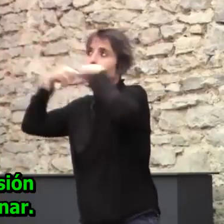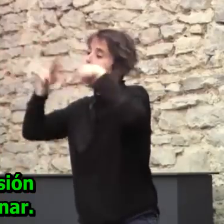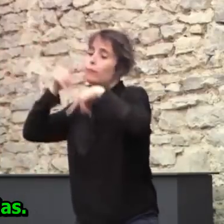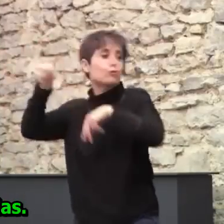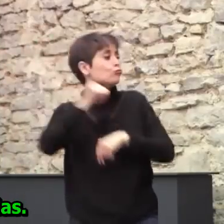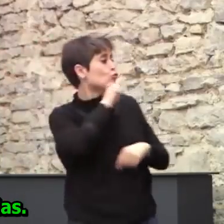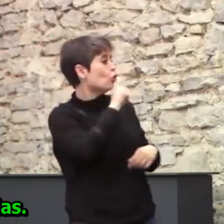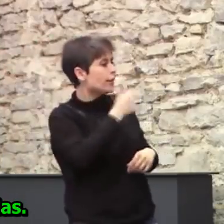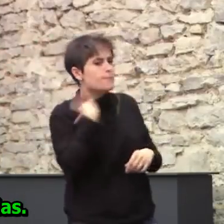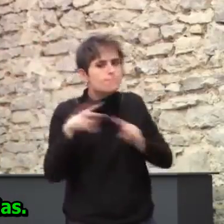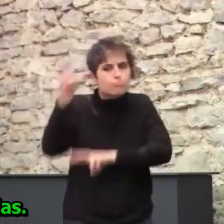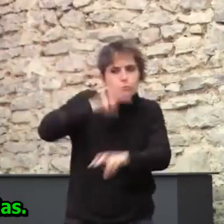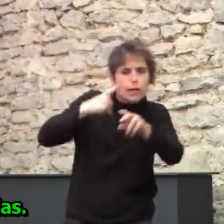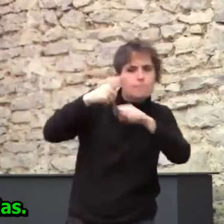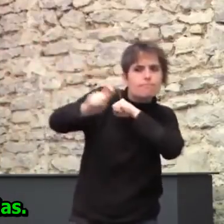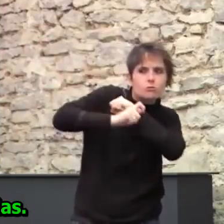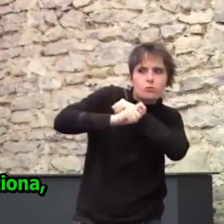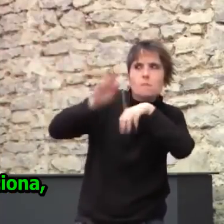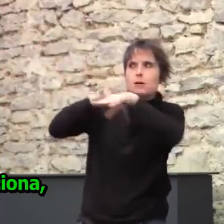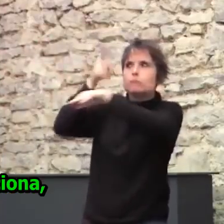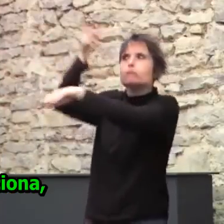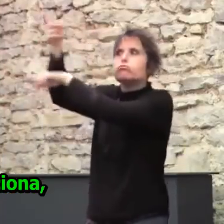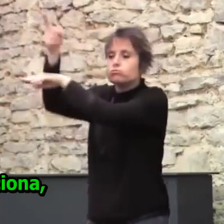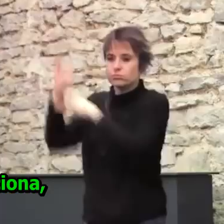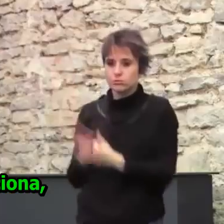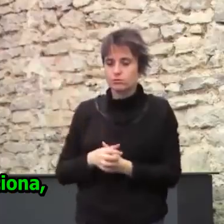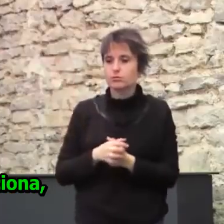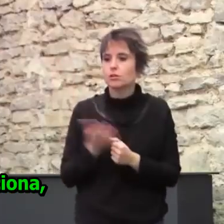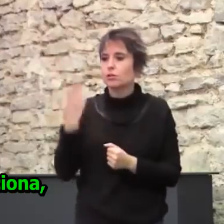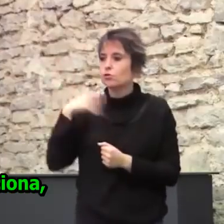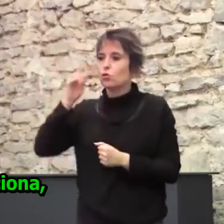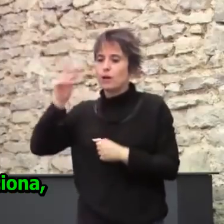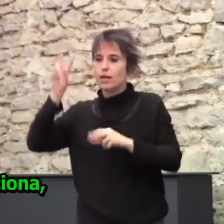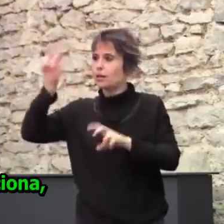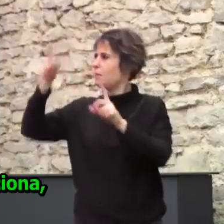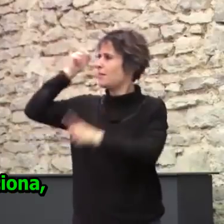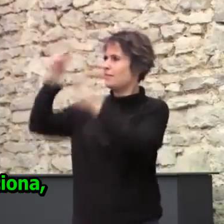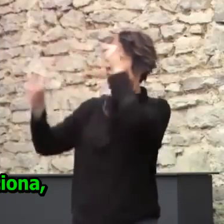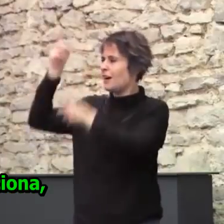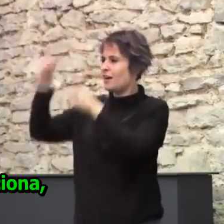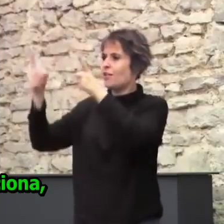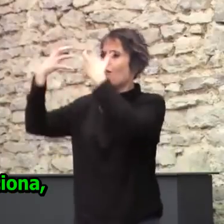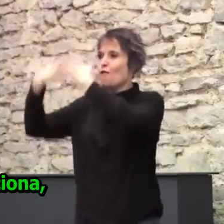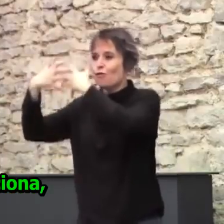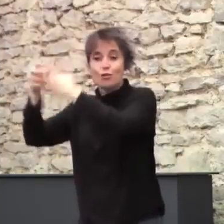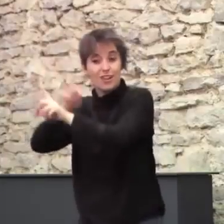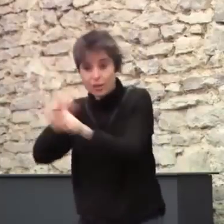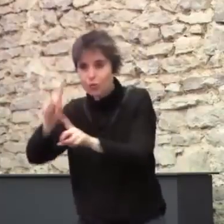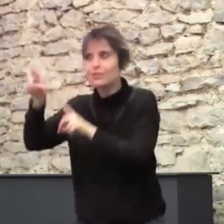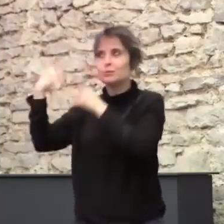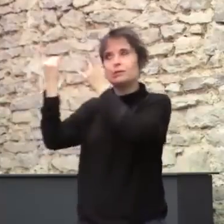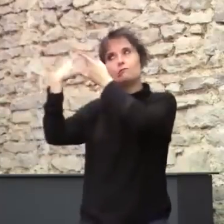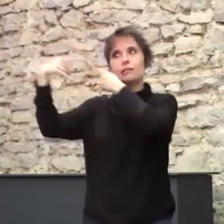quiere cenar, entonces tengo que buscar estrategias para ver, ¿no? Por ejemplo, veo que el autoritarismo no me funciona, pues pruebo con la seducción,